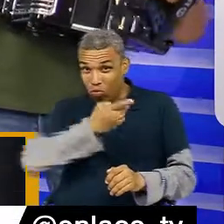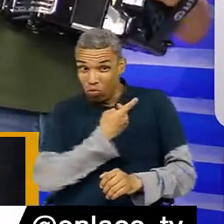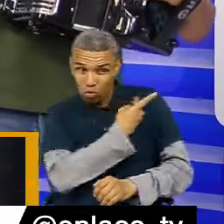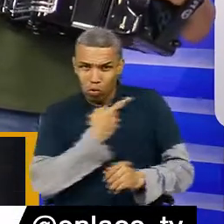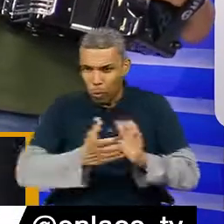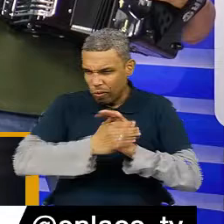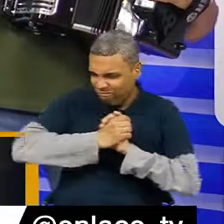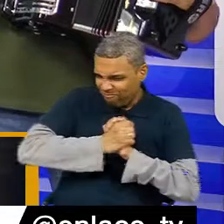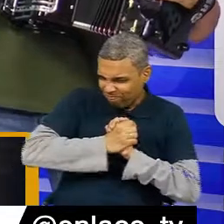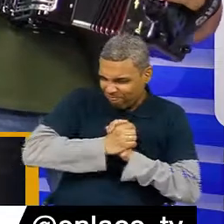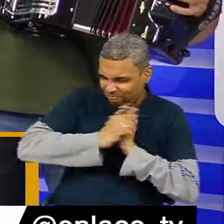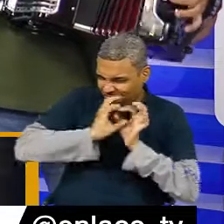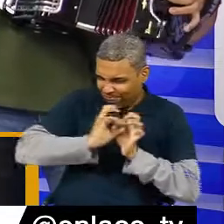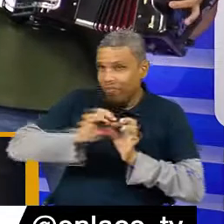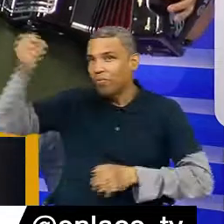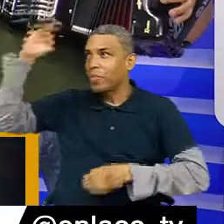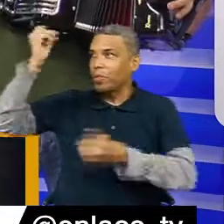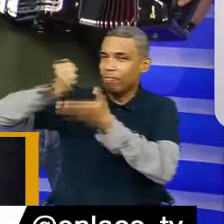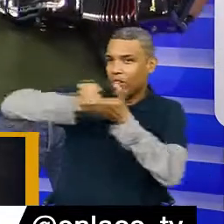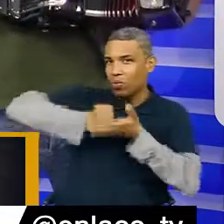bendito!